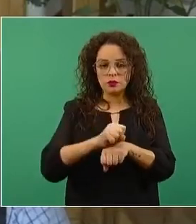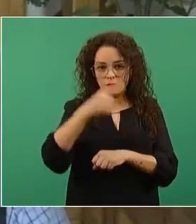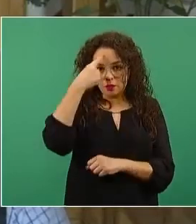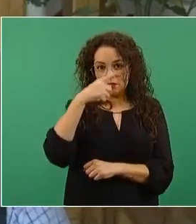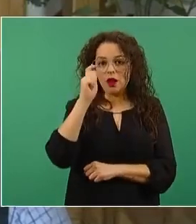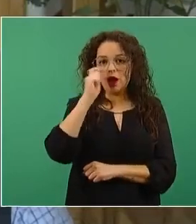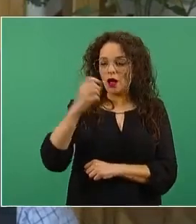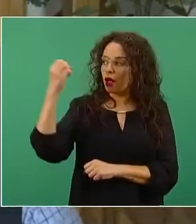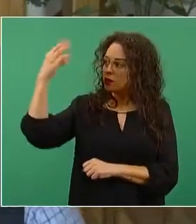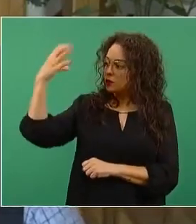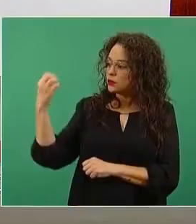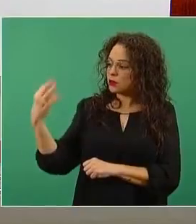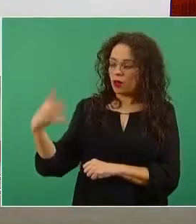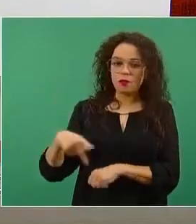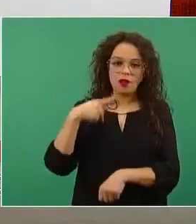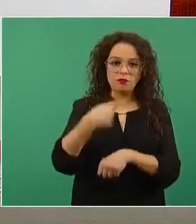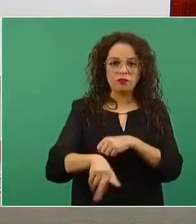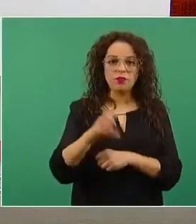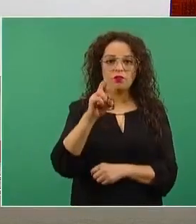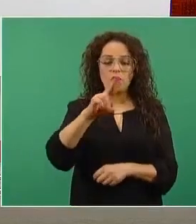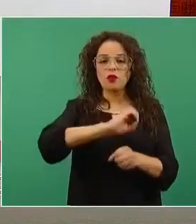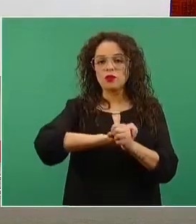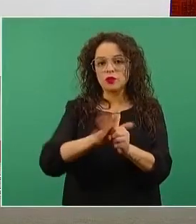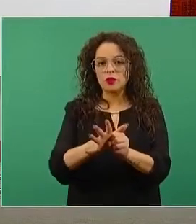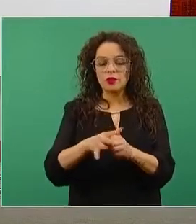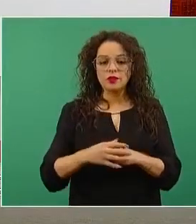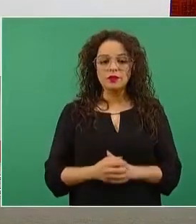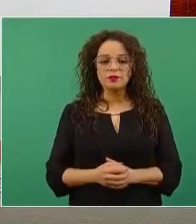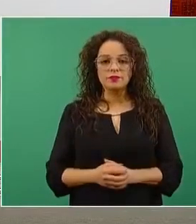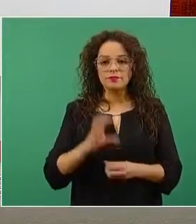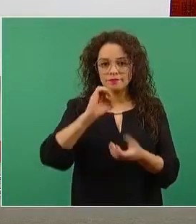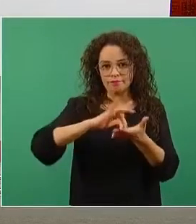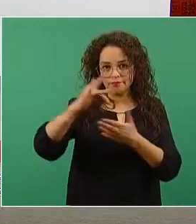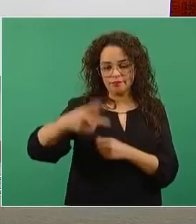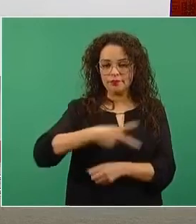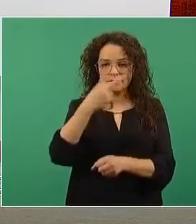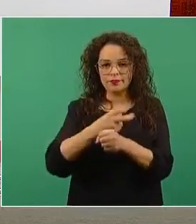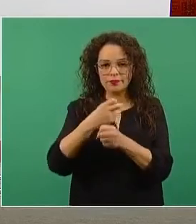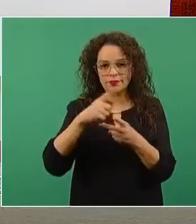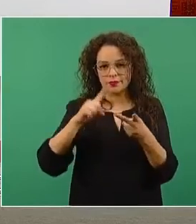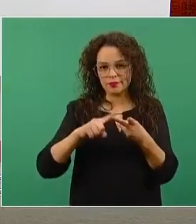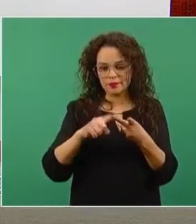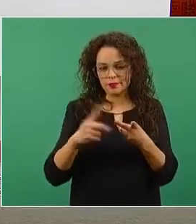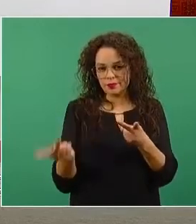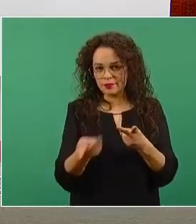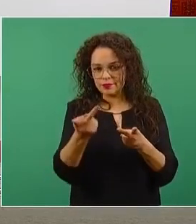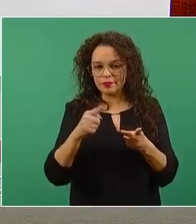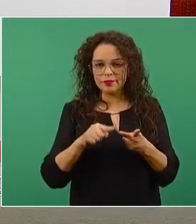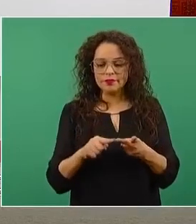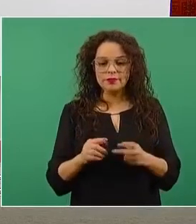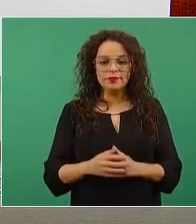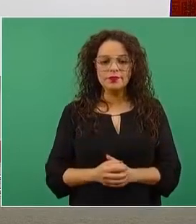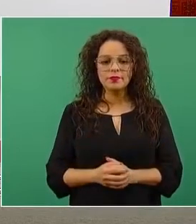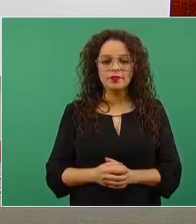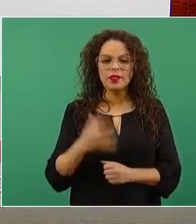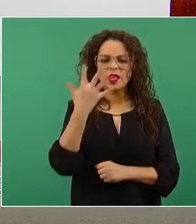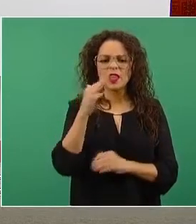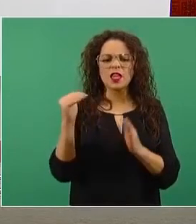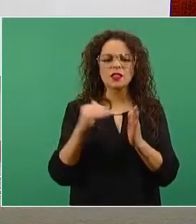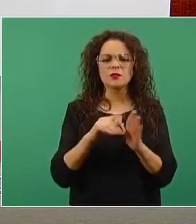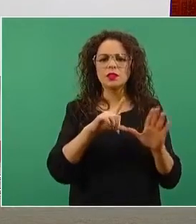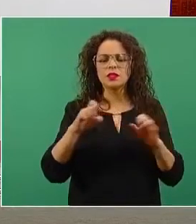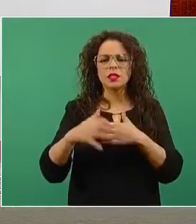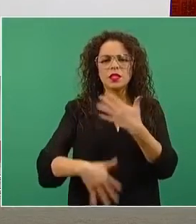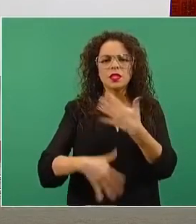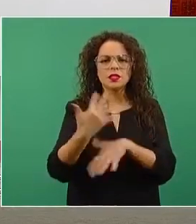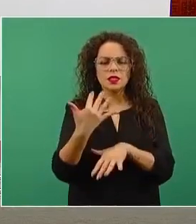riesgo COVID. Gracias. Y mi segunda y última pregunta, doctor, de estos alrededor de